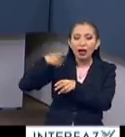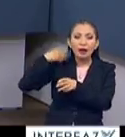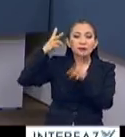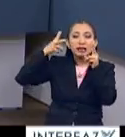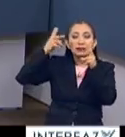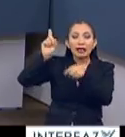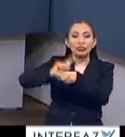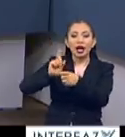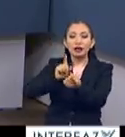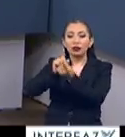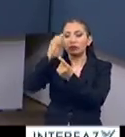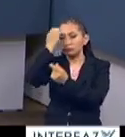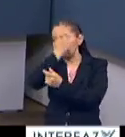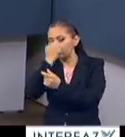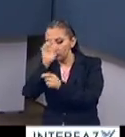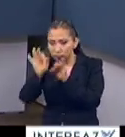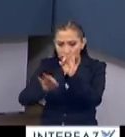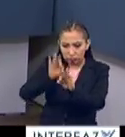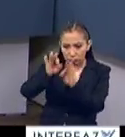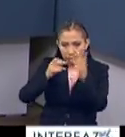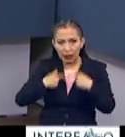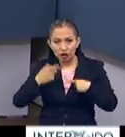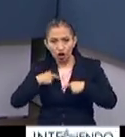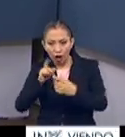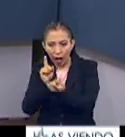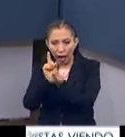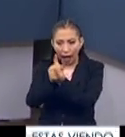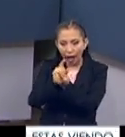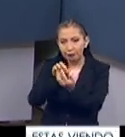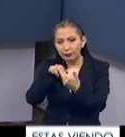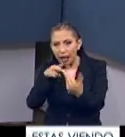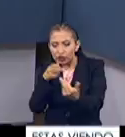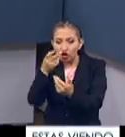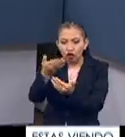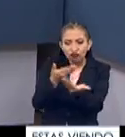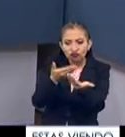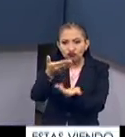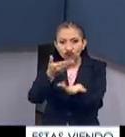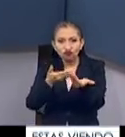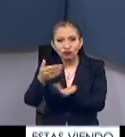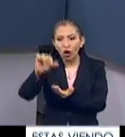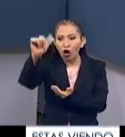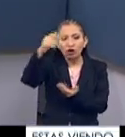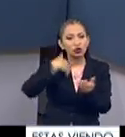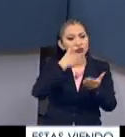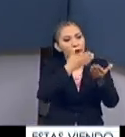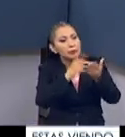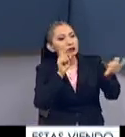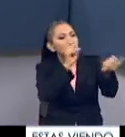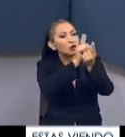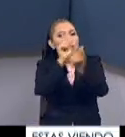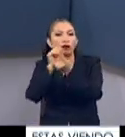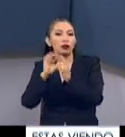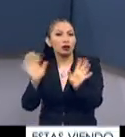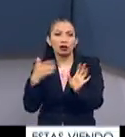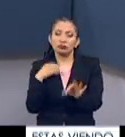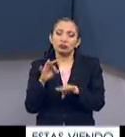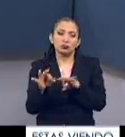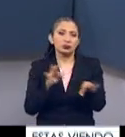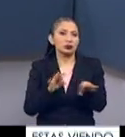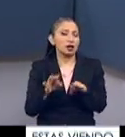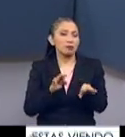visita de día a día, de revisar a los pacientes, de la relación médico-paciente, de interactuar con otros servicios. Entonces, realmente es una